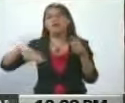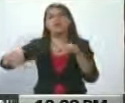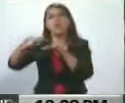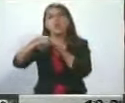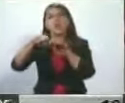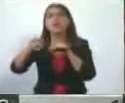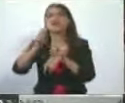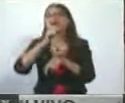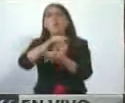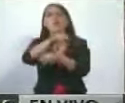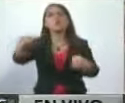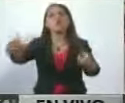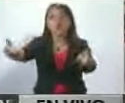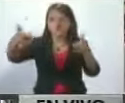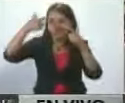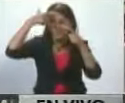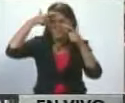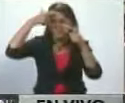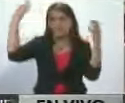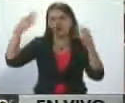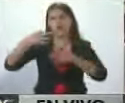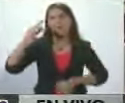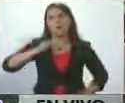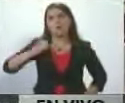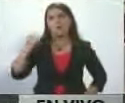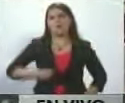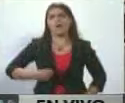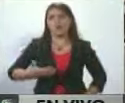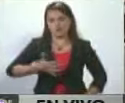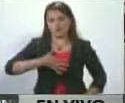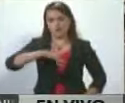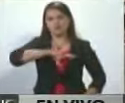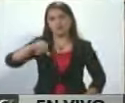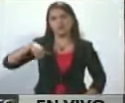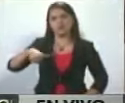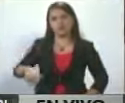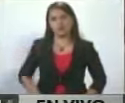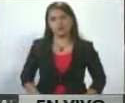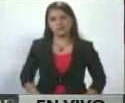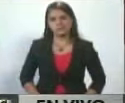son ustedes los chavistas, los bolivarianos, somos nosotros.